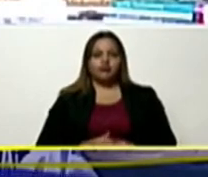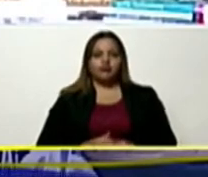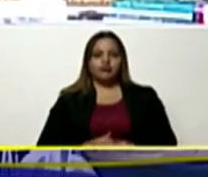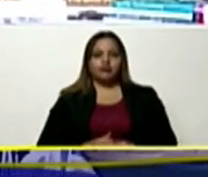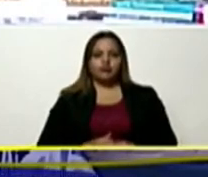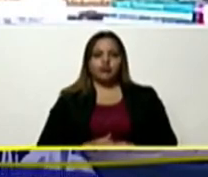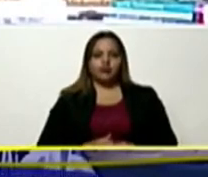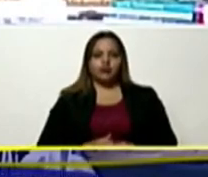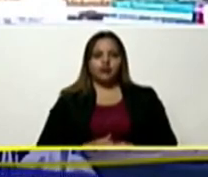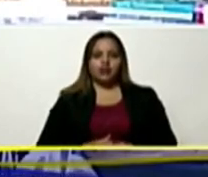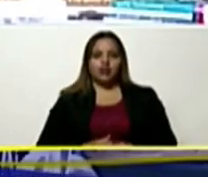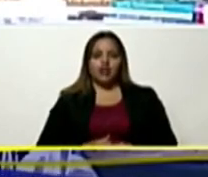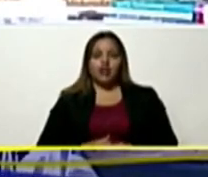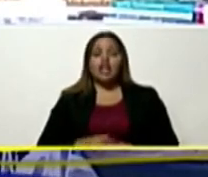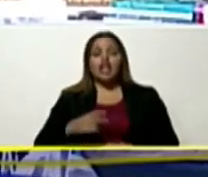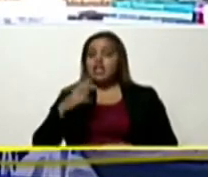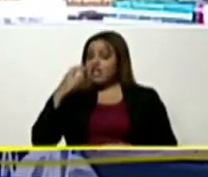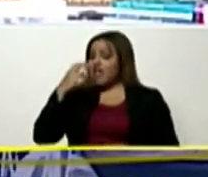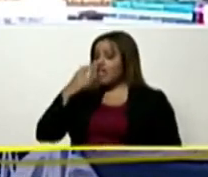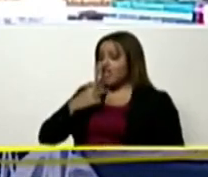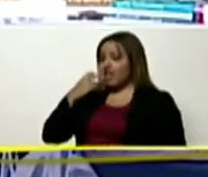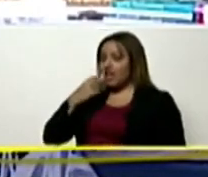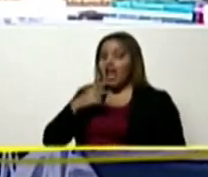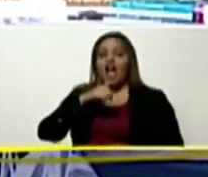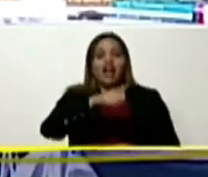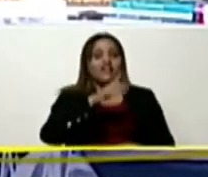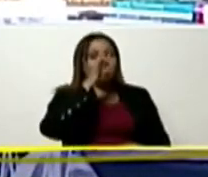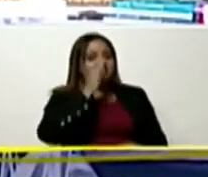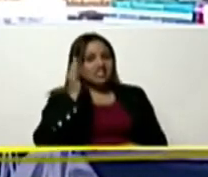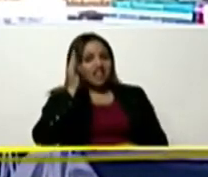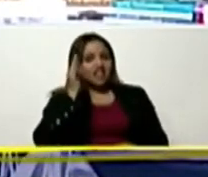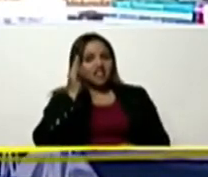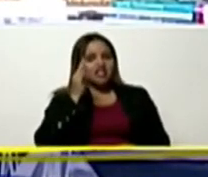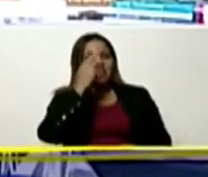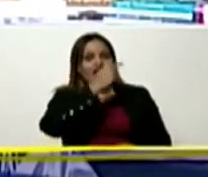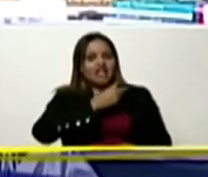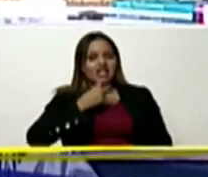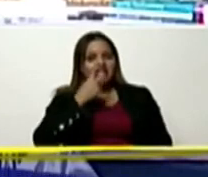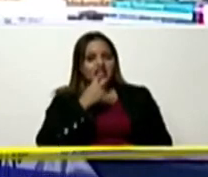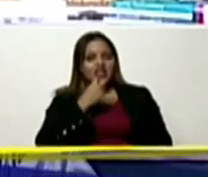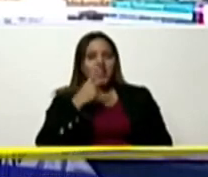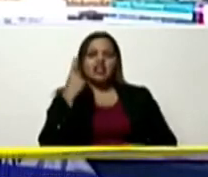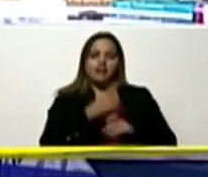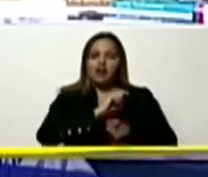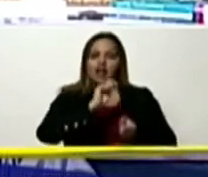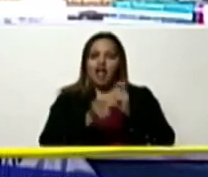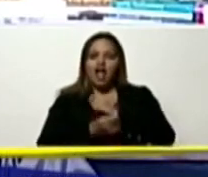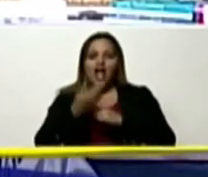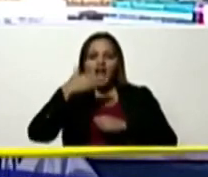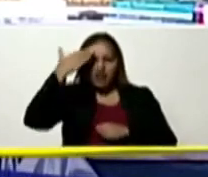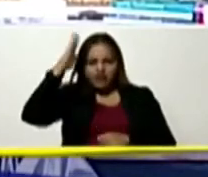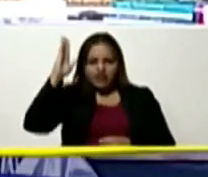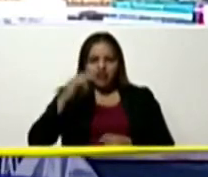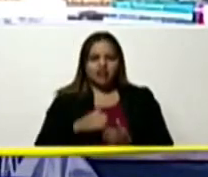Y al inglés. Se está traduciendo al francés y al inglés. Y bueno, pronto hay que traducirlo al árabe.